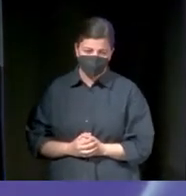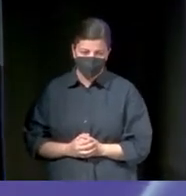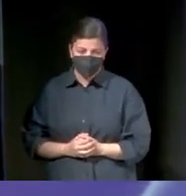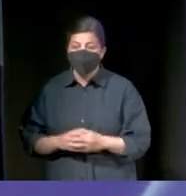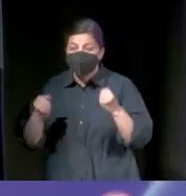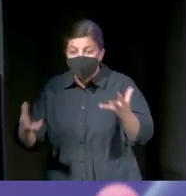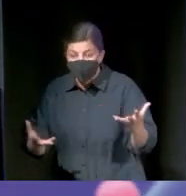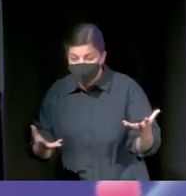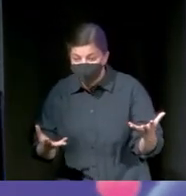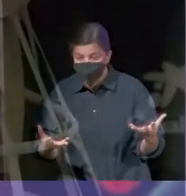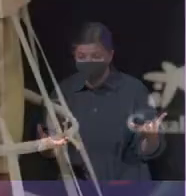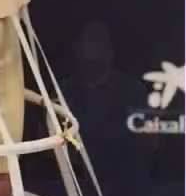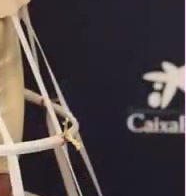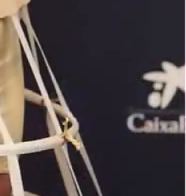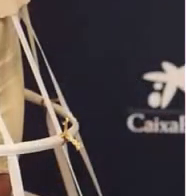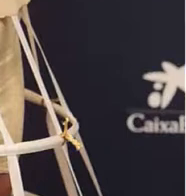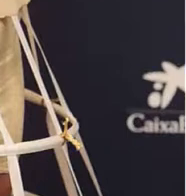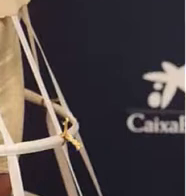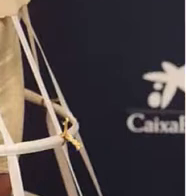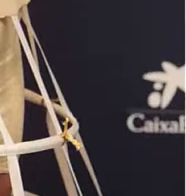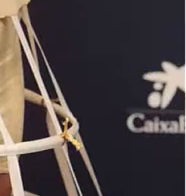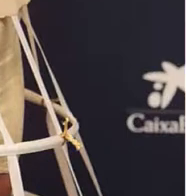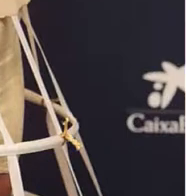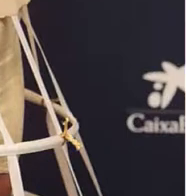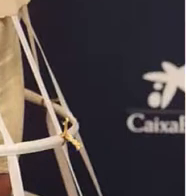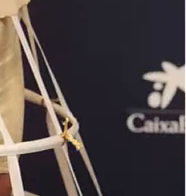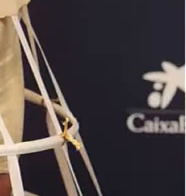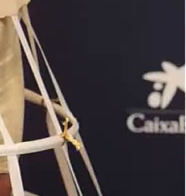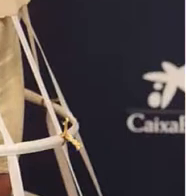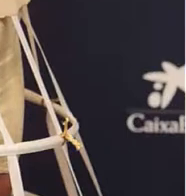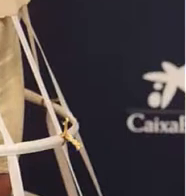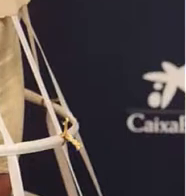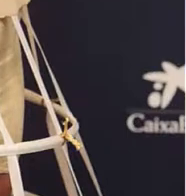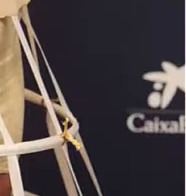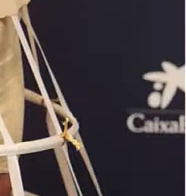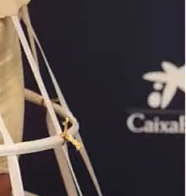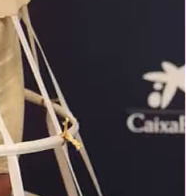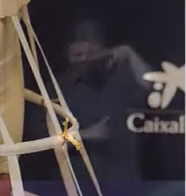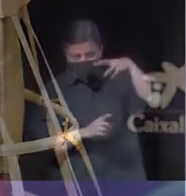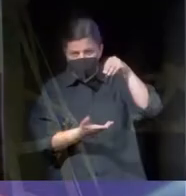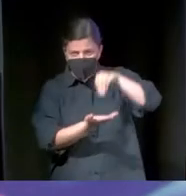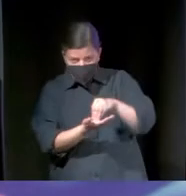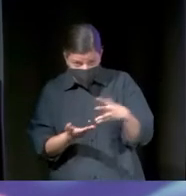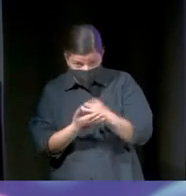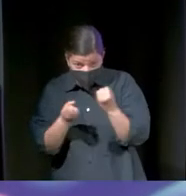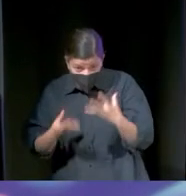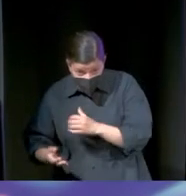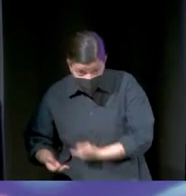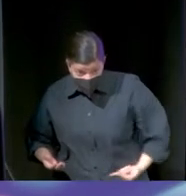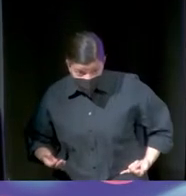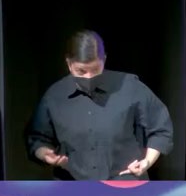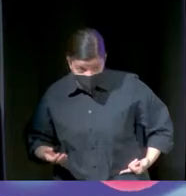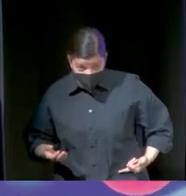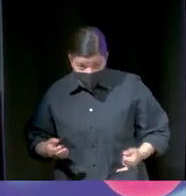qué tal cómo vais algunos está pensando seguro en pedir un globo no yo lo pensaba hace un rato también tenéis hambre vais bien si